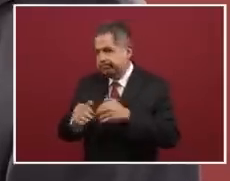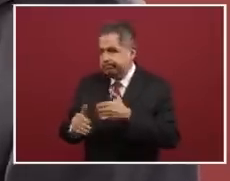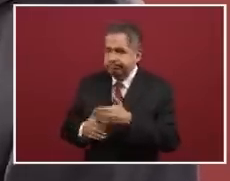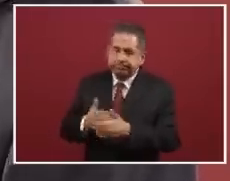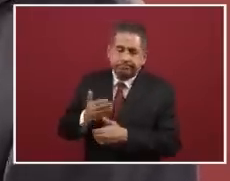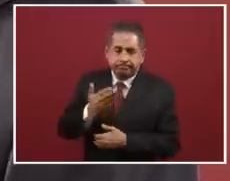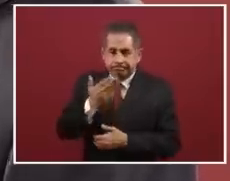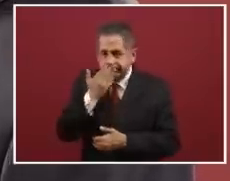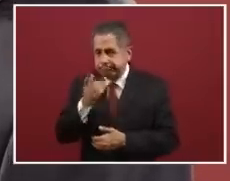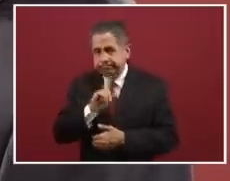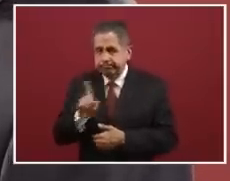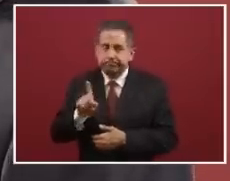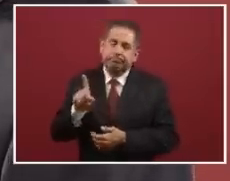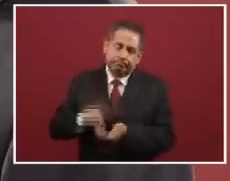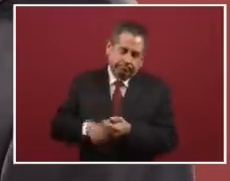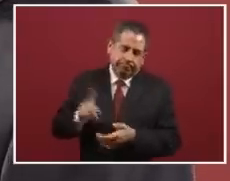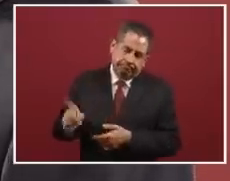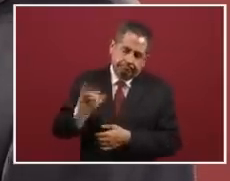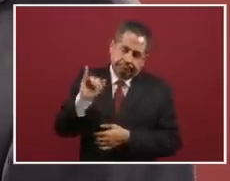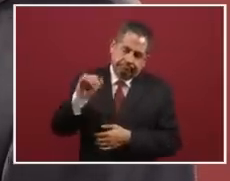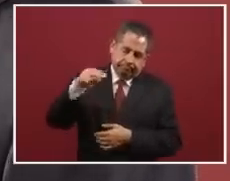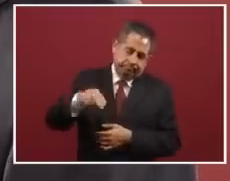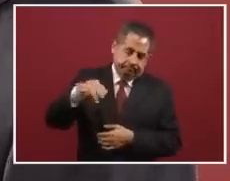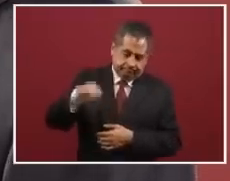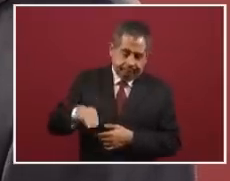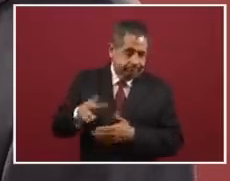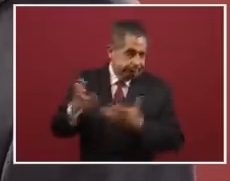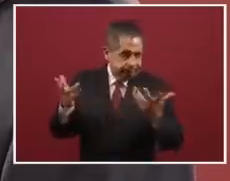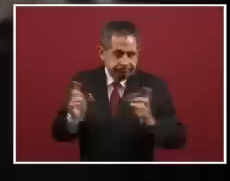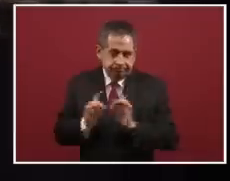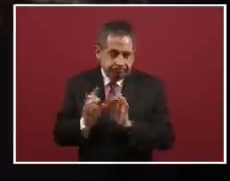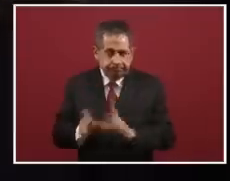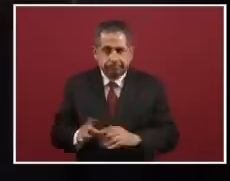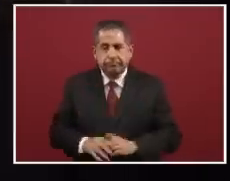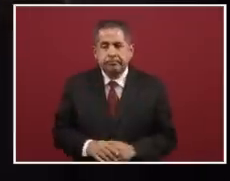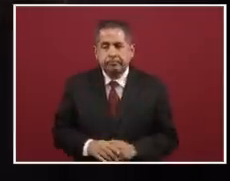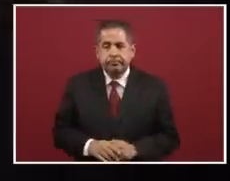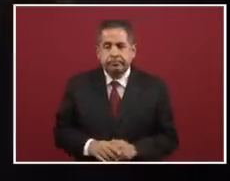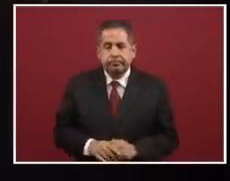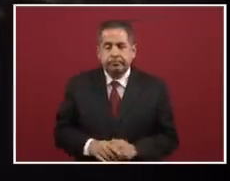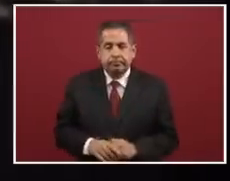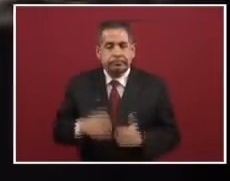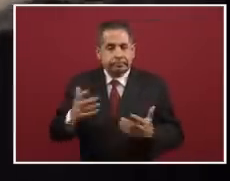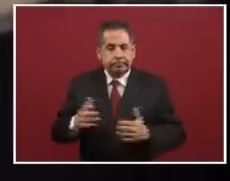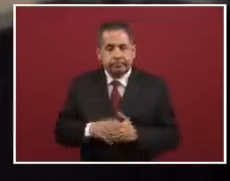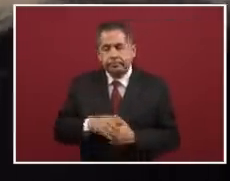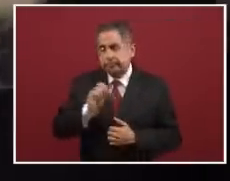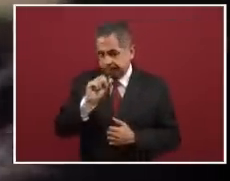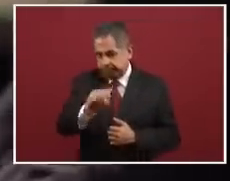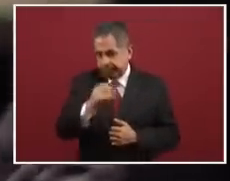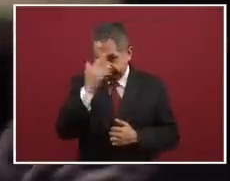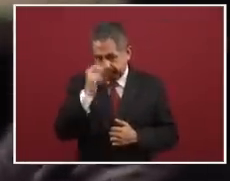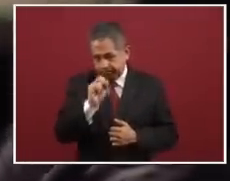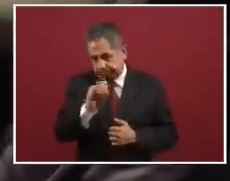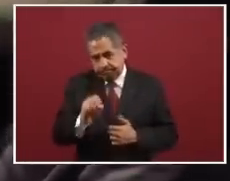que realiza el Instituto de Migración. Entonces, sí,